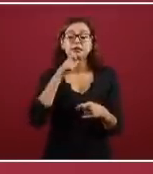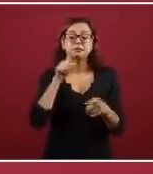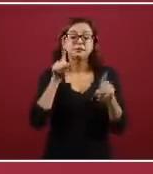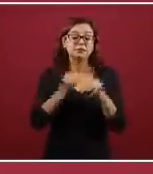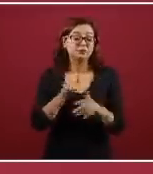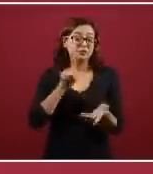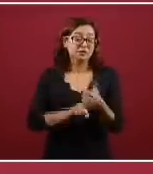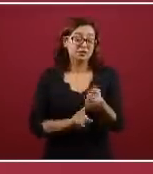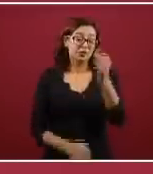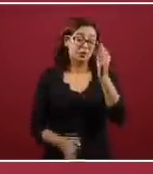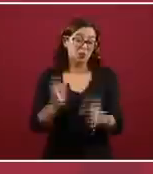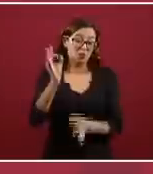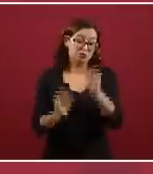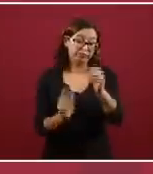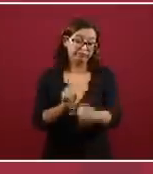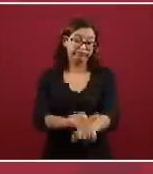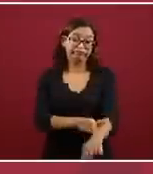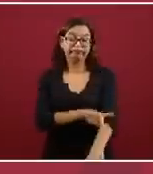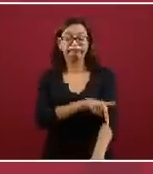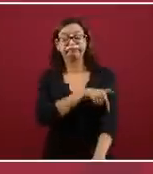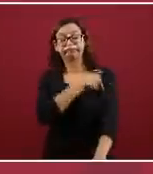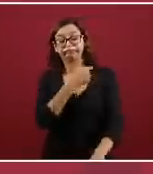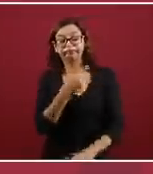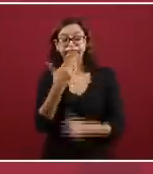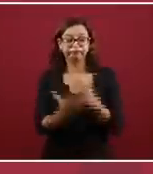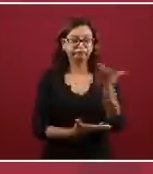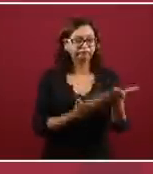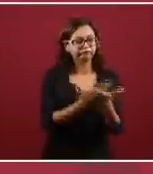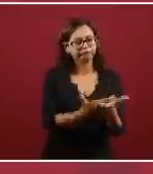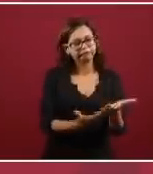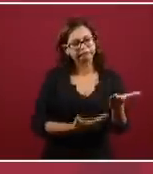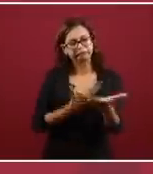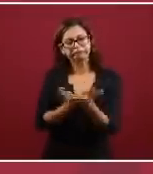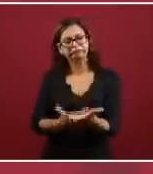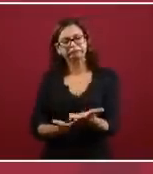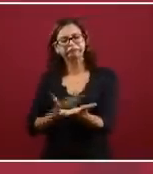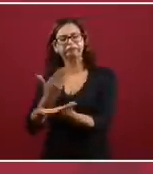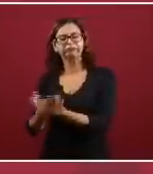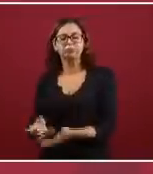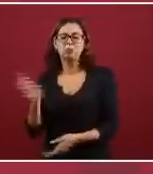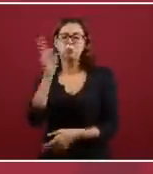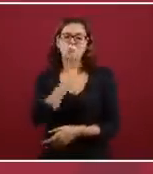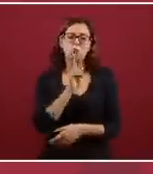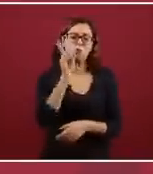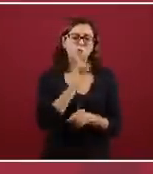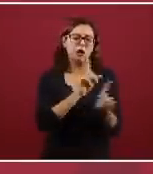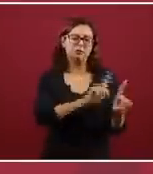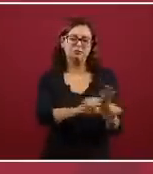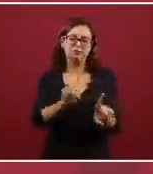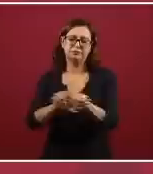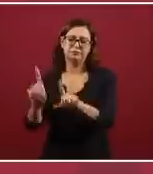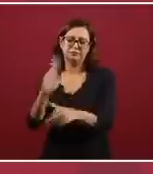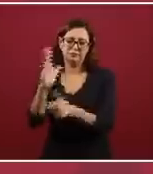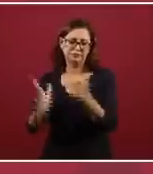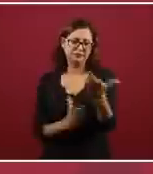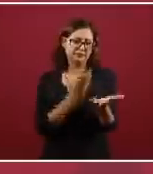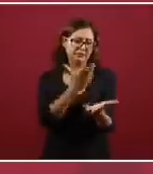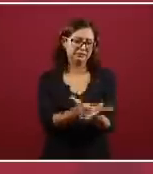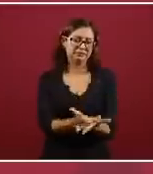juicio largo, ¿verdad?, se presentaron las pruebas supuestas sobre la caída del